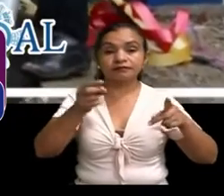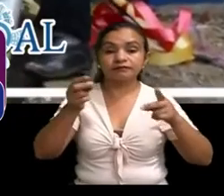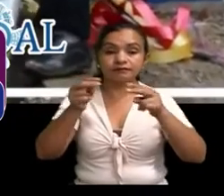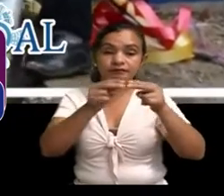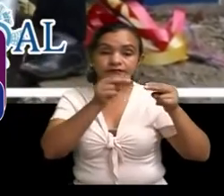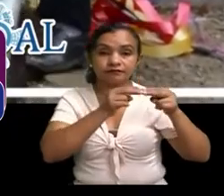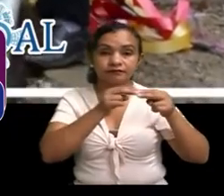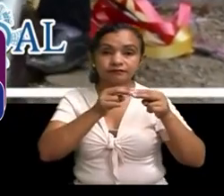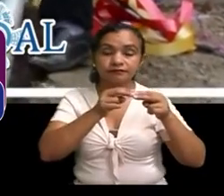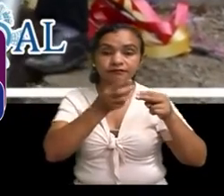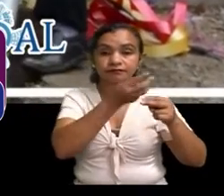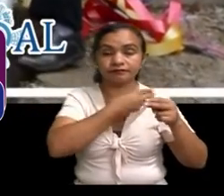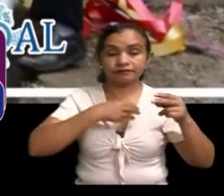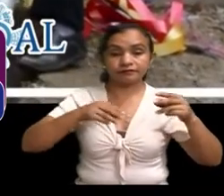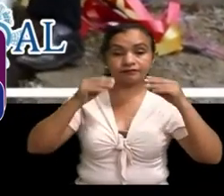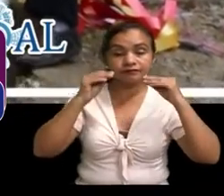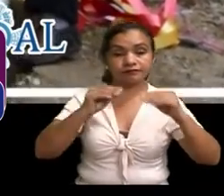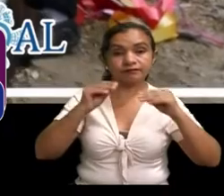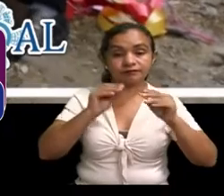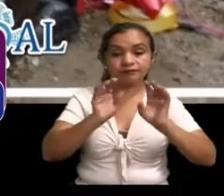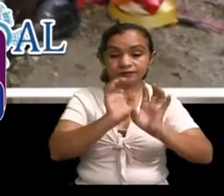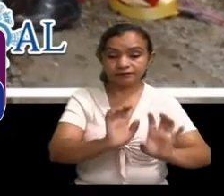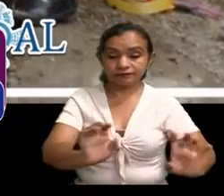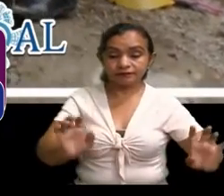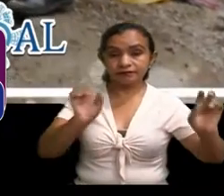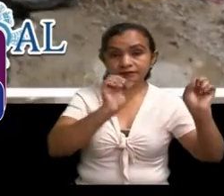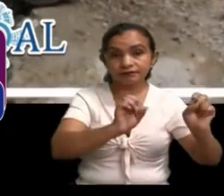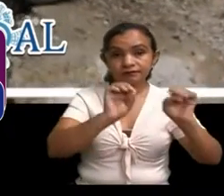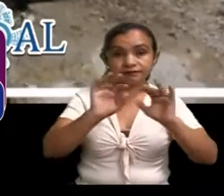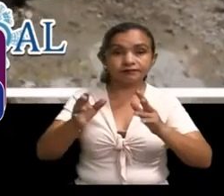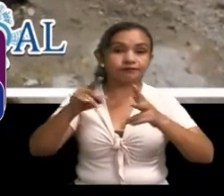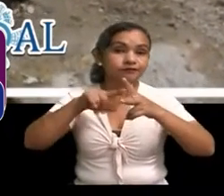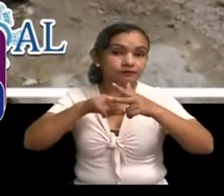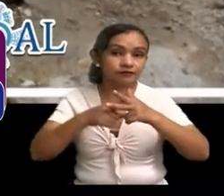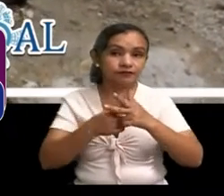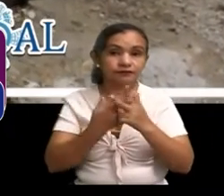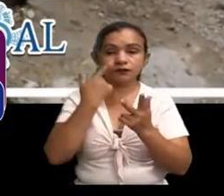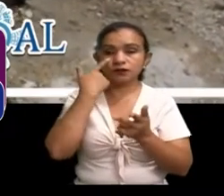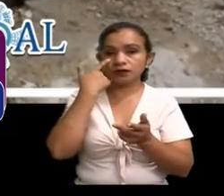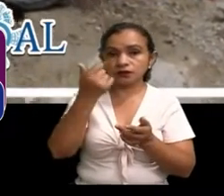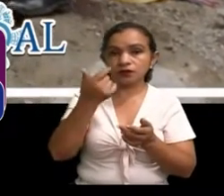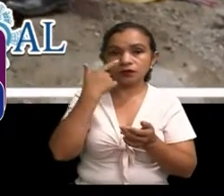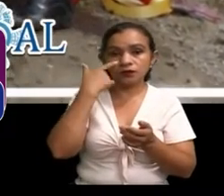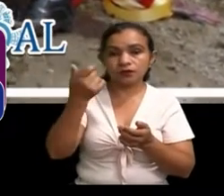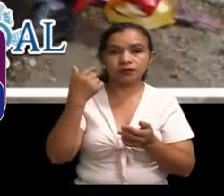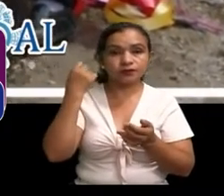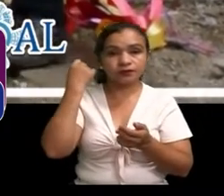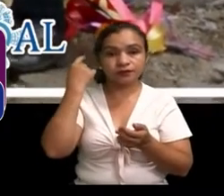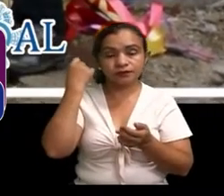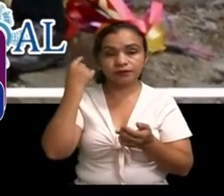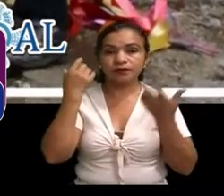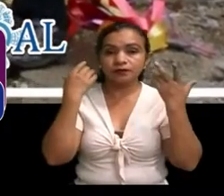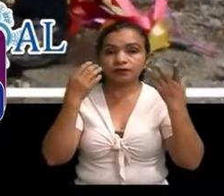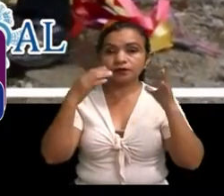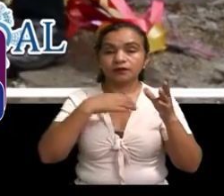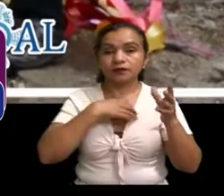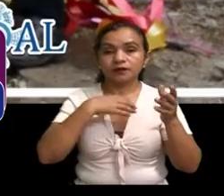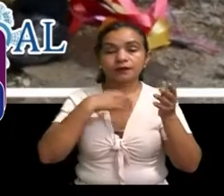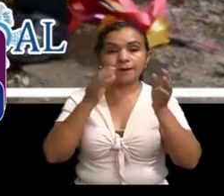porque las niñas y los niños deben de ya comenzar a conocer y a entender y a tomar conciencia sobre